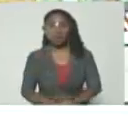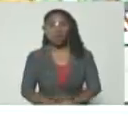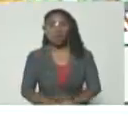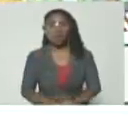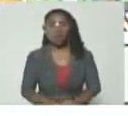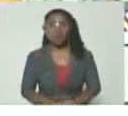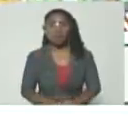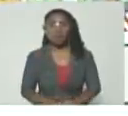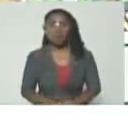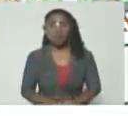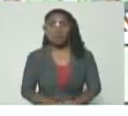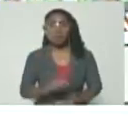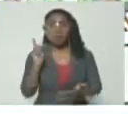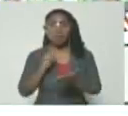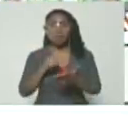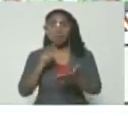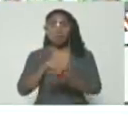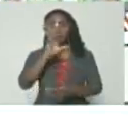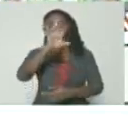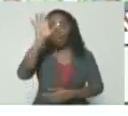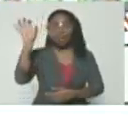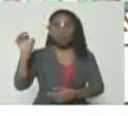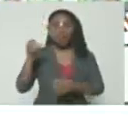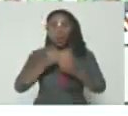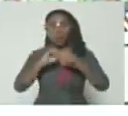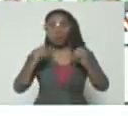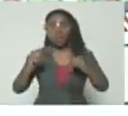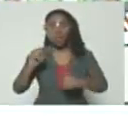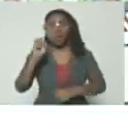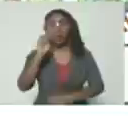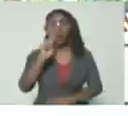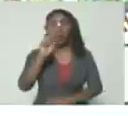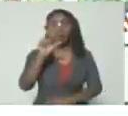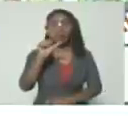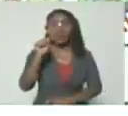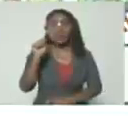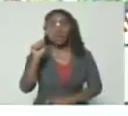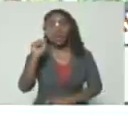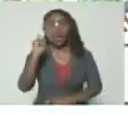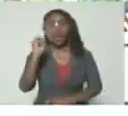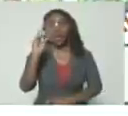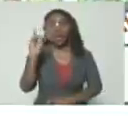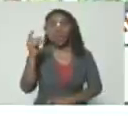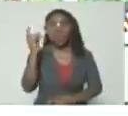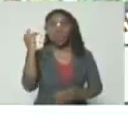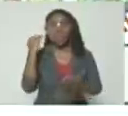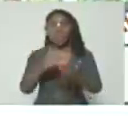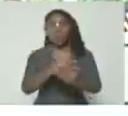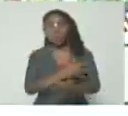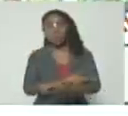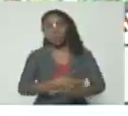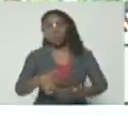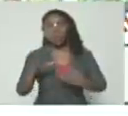que intervienen en los países. Ellos tienen una organización llamada USAID, que maneja miles de millones de dólares.